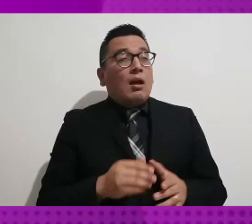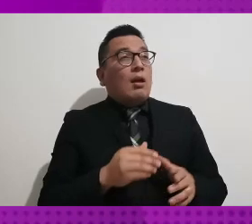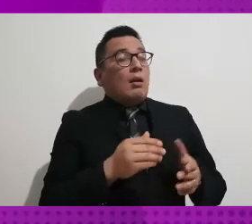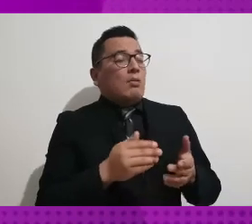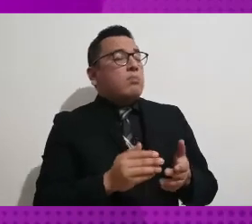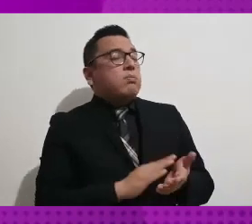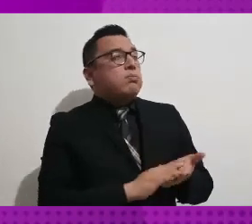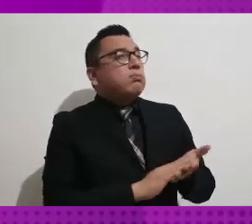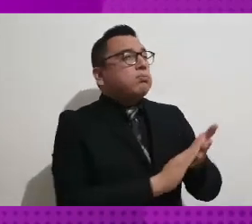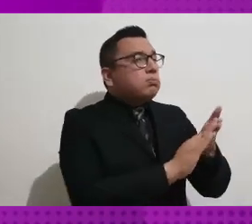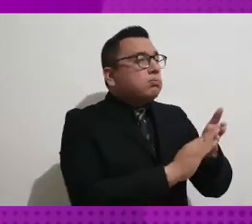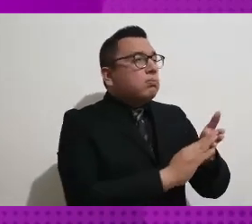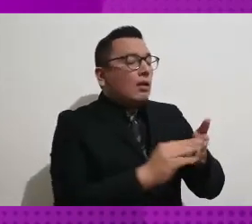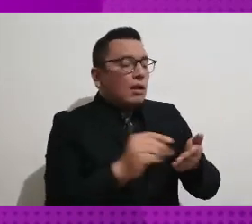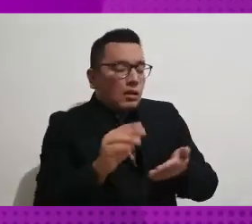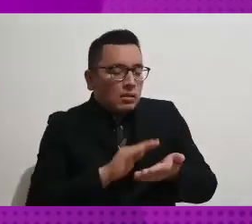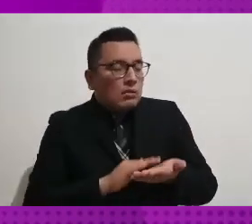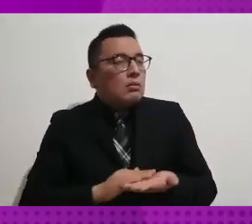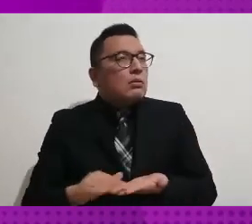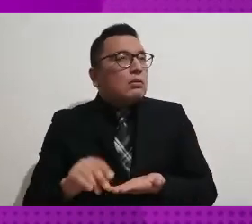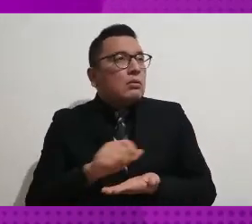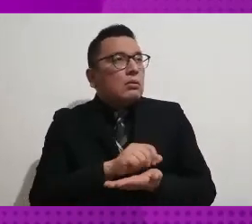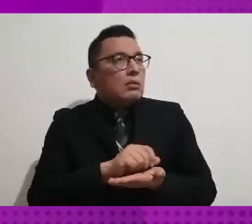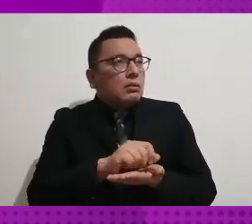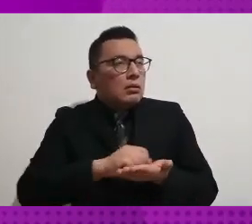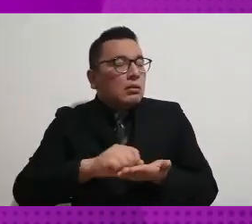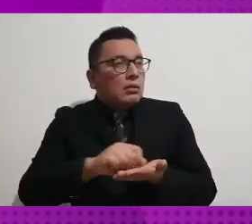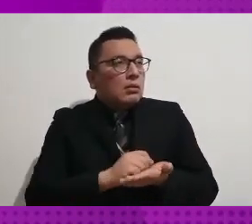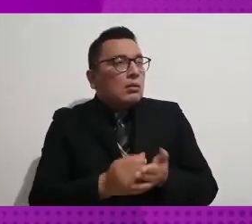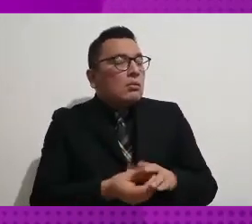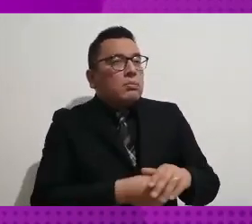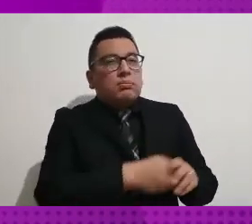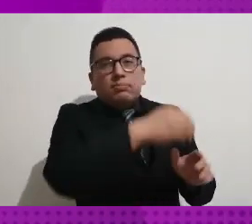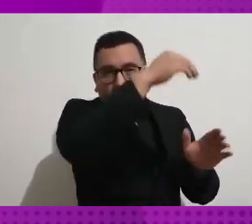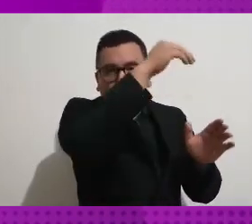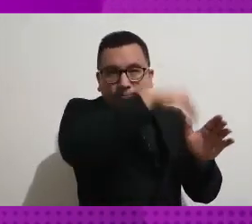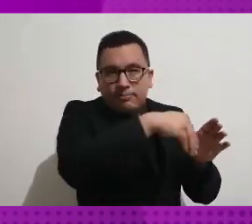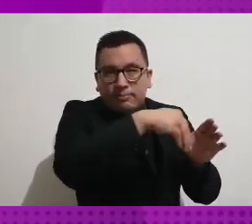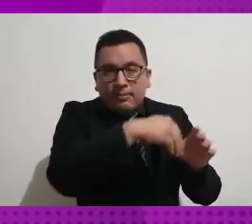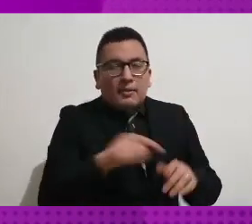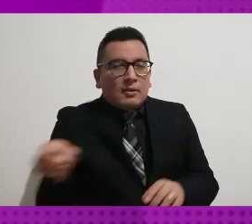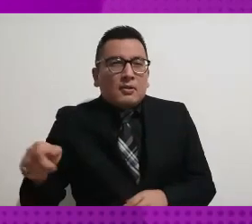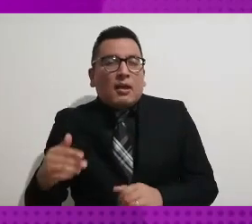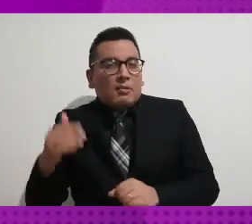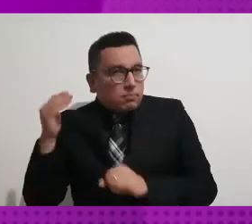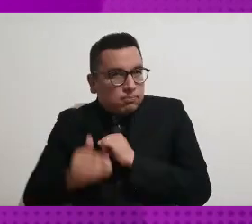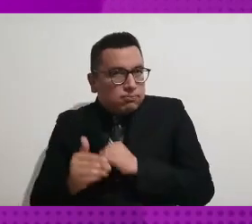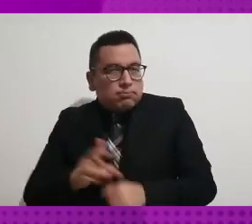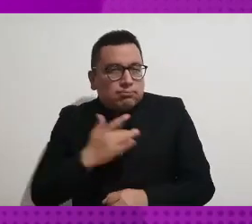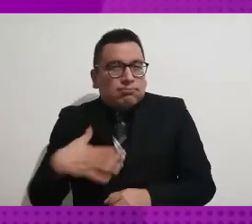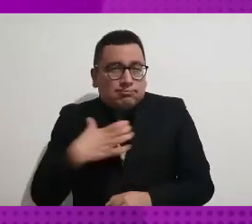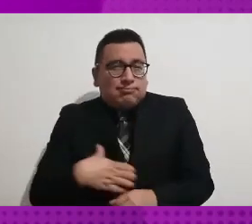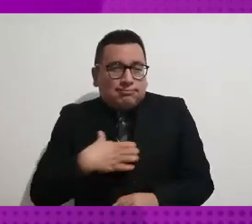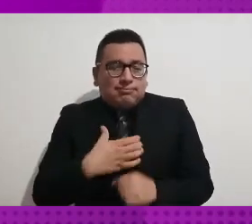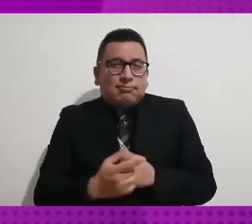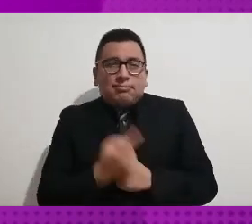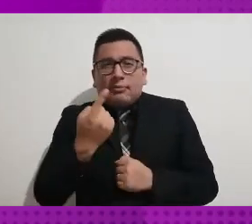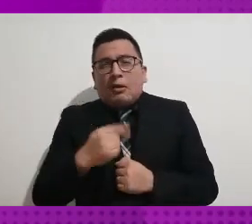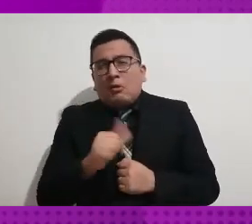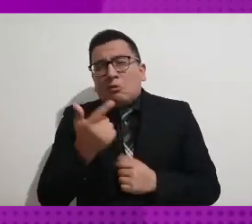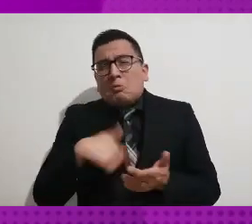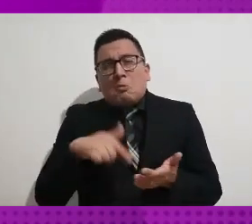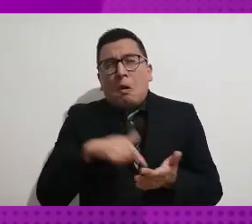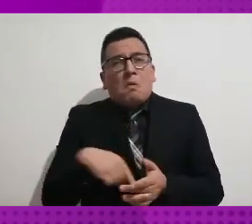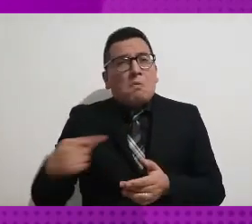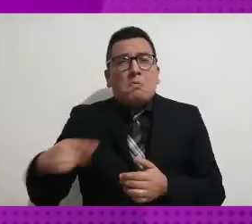porque participaron y se les tomó en cuenta, porque claro, en muchos lados desgraciadamente no es así. En efecto, pues es una